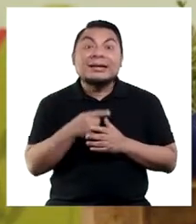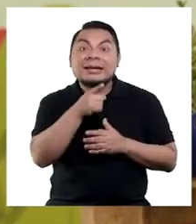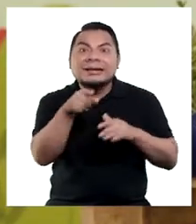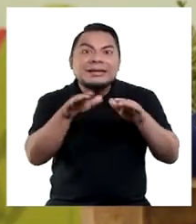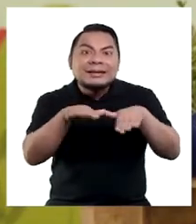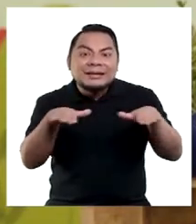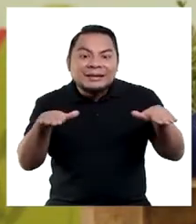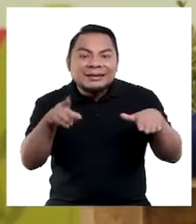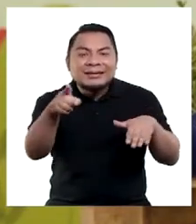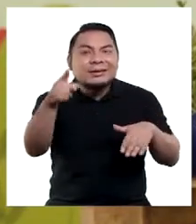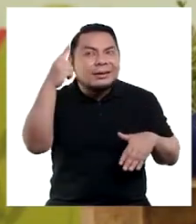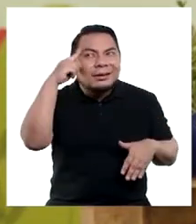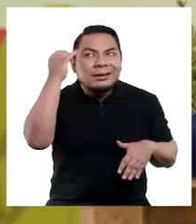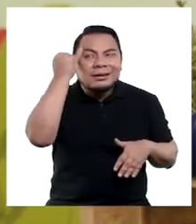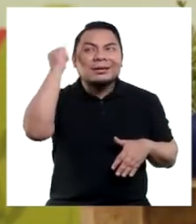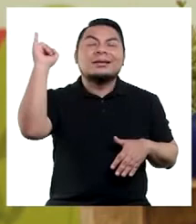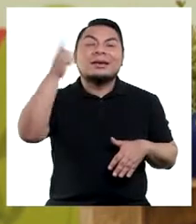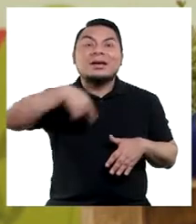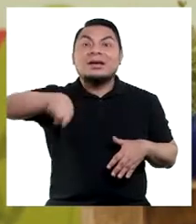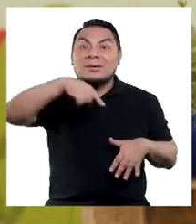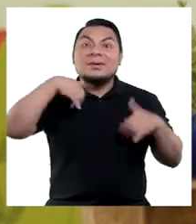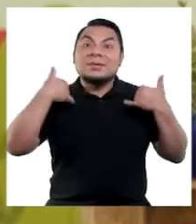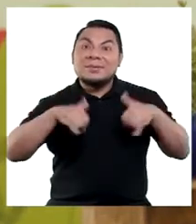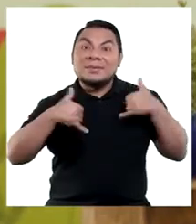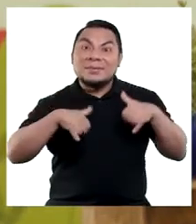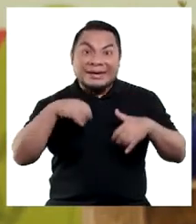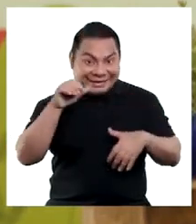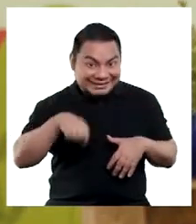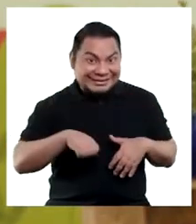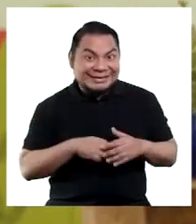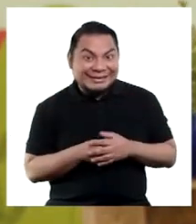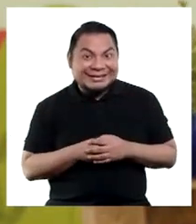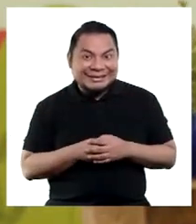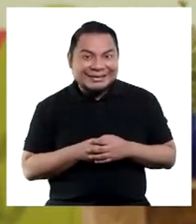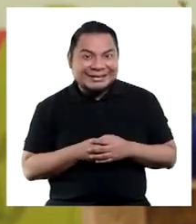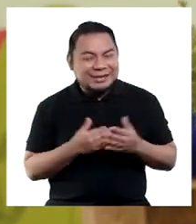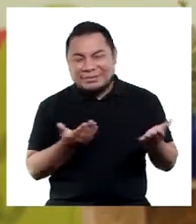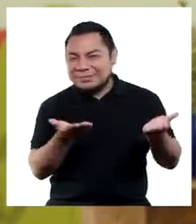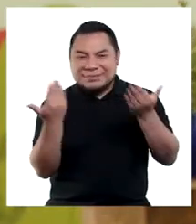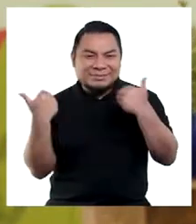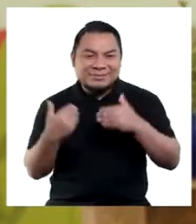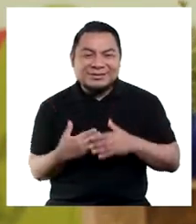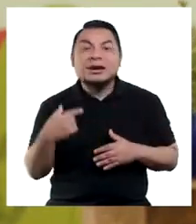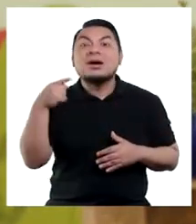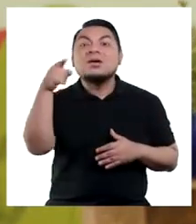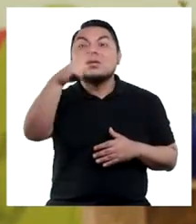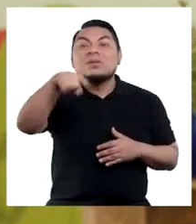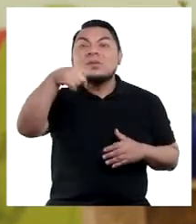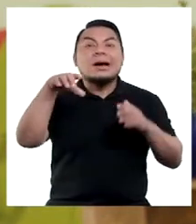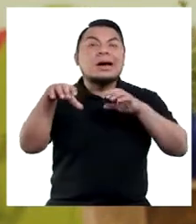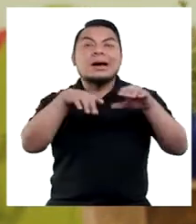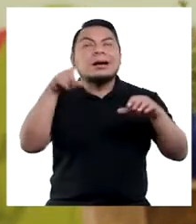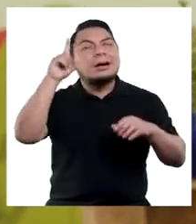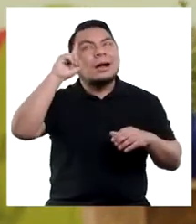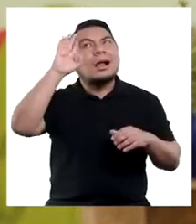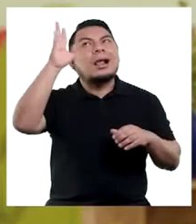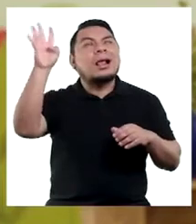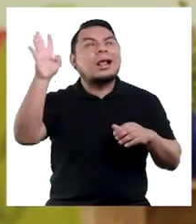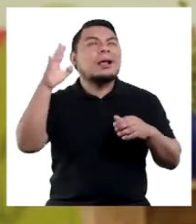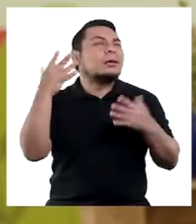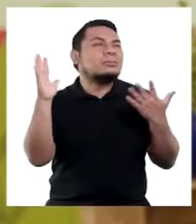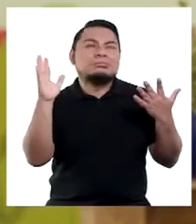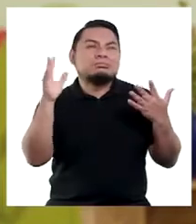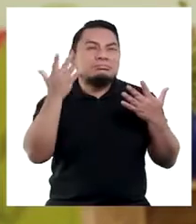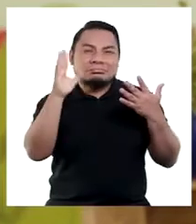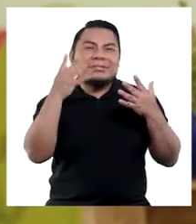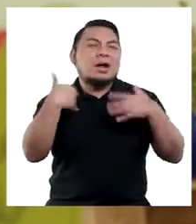niñas y niños imaginemos que estamos jugando sí vamos ustedes háganlo como quieran